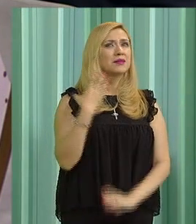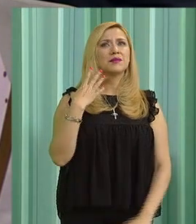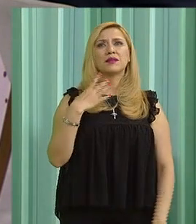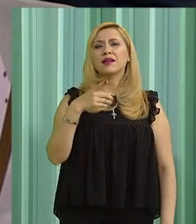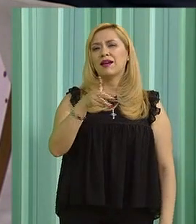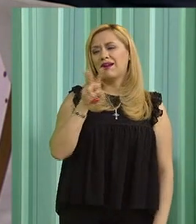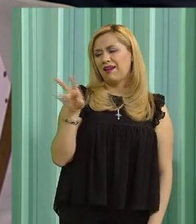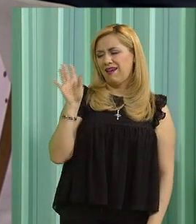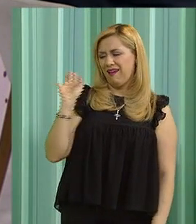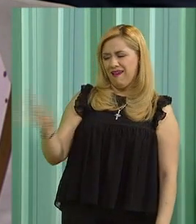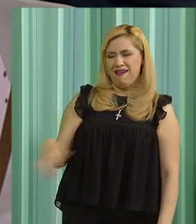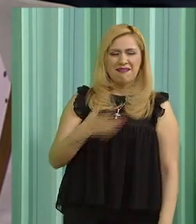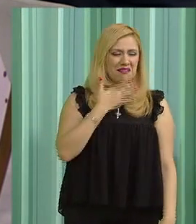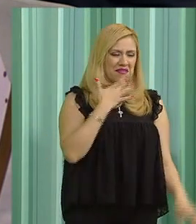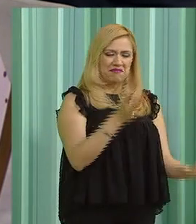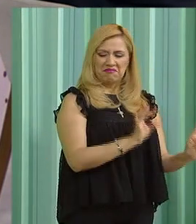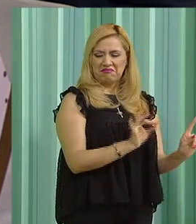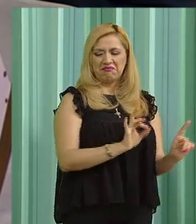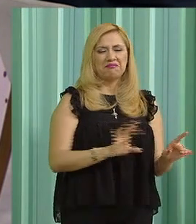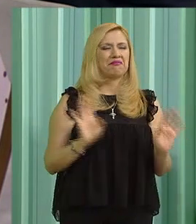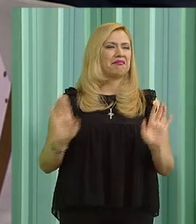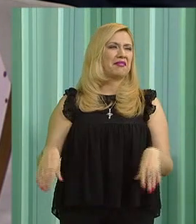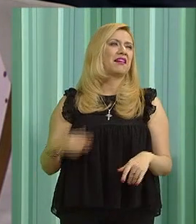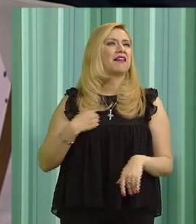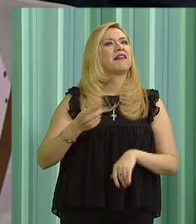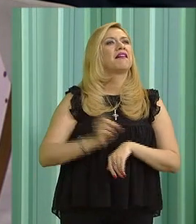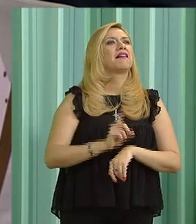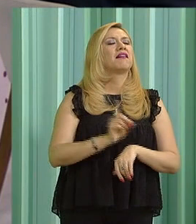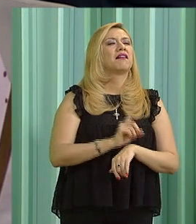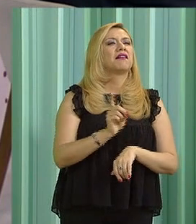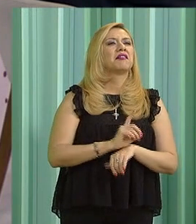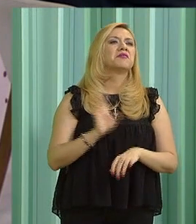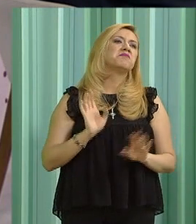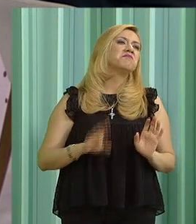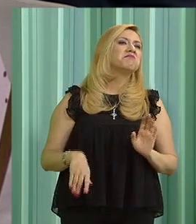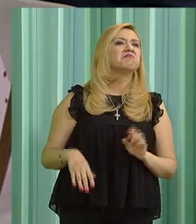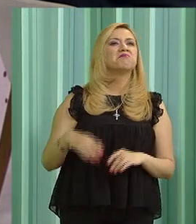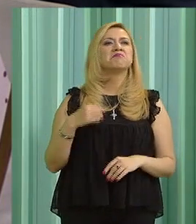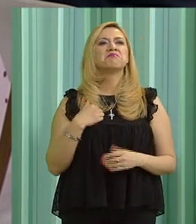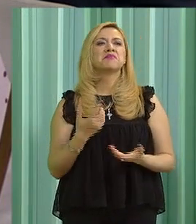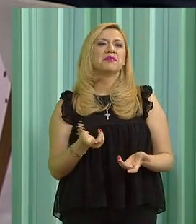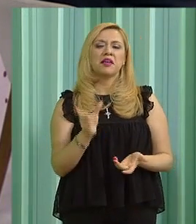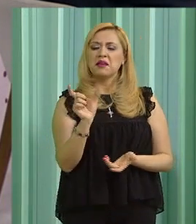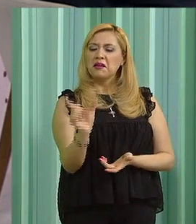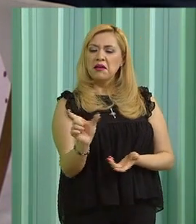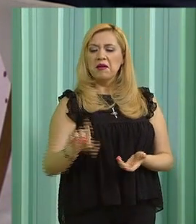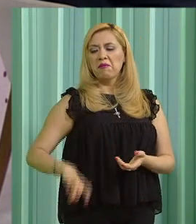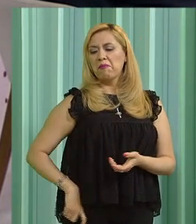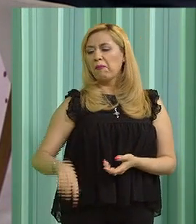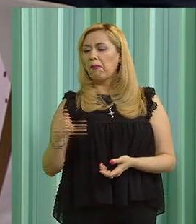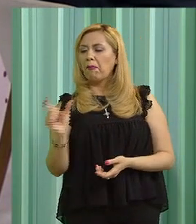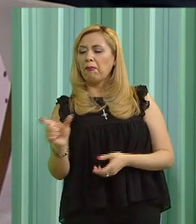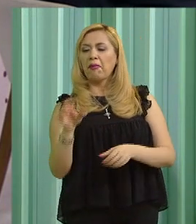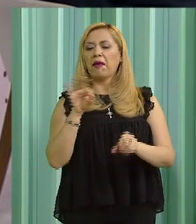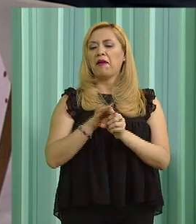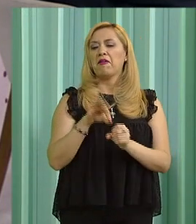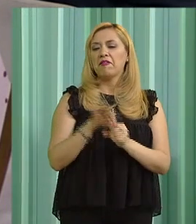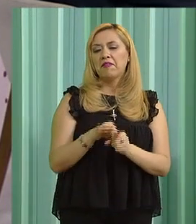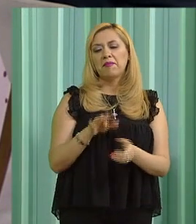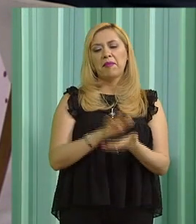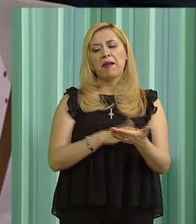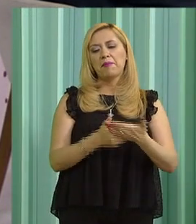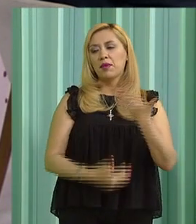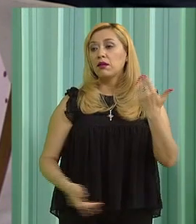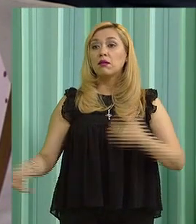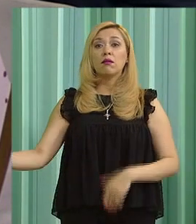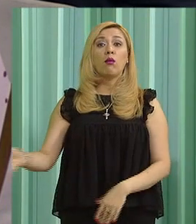son sencillas, que en nuestro día a día alguien tiene su IFE, su INE, sus documentos. Probablemente